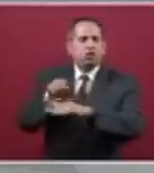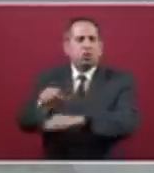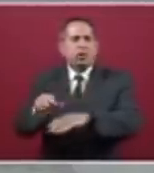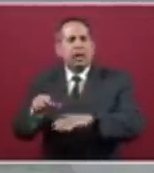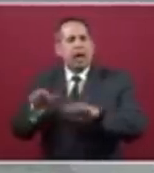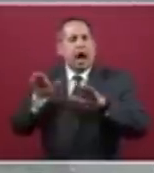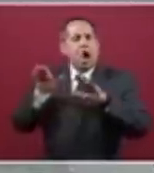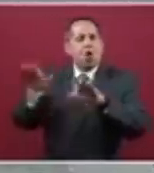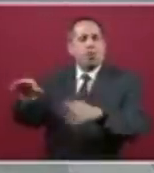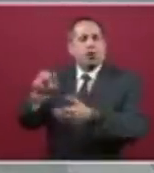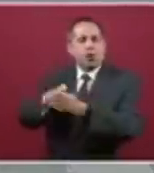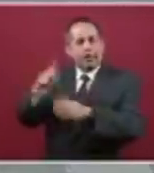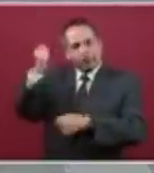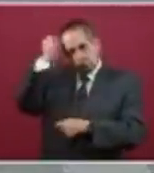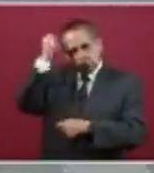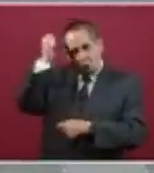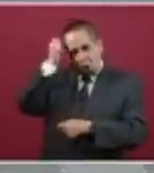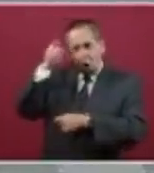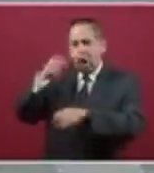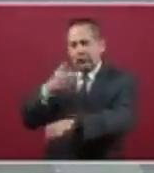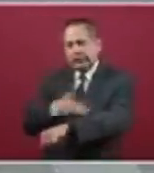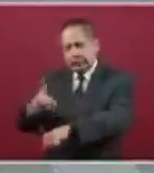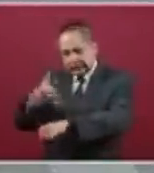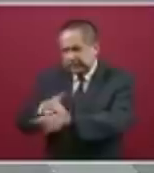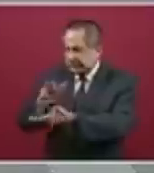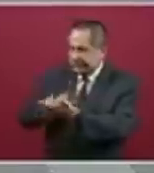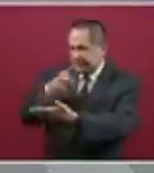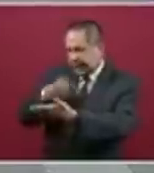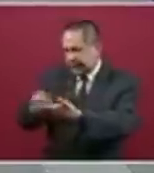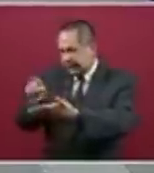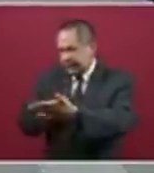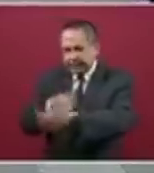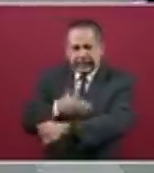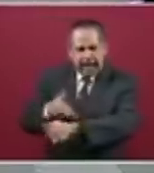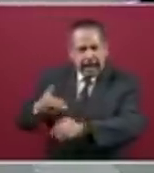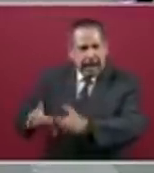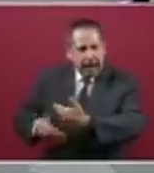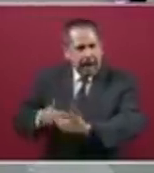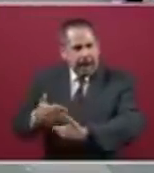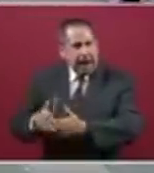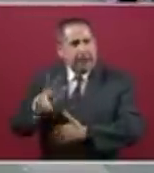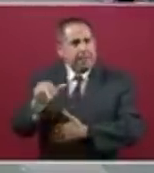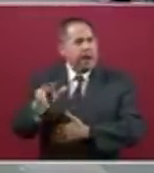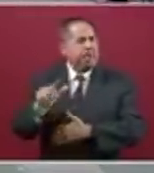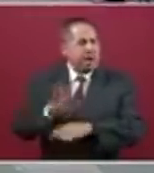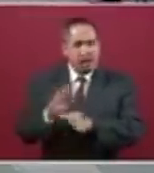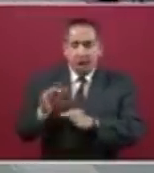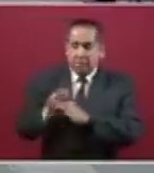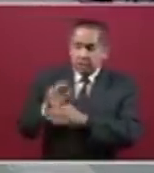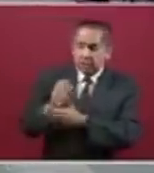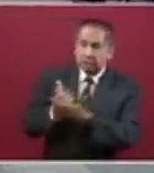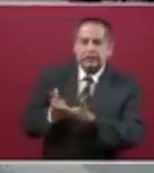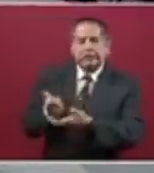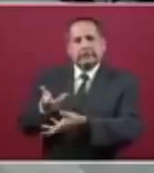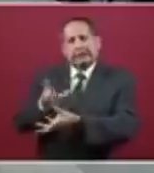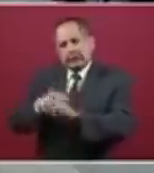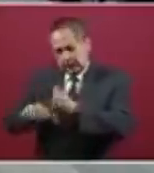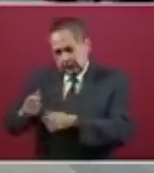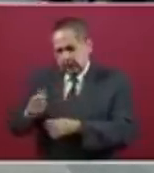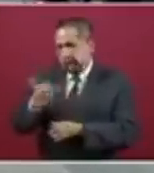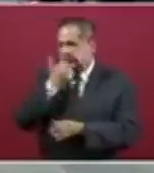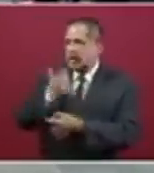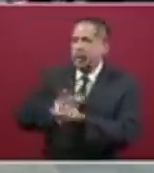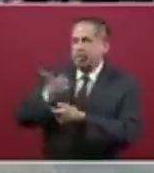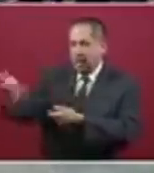del Lago de Texcoco, pero hemos avanzado. Mediante la operación de recompra,